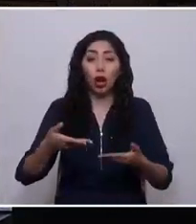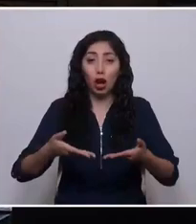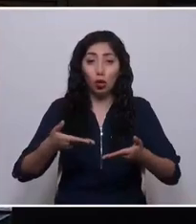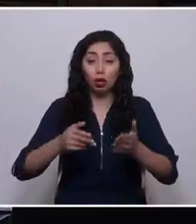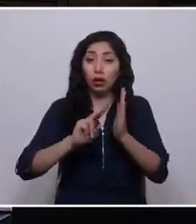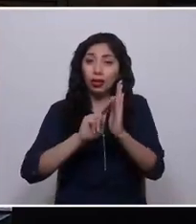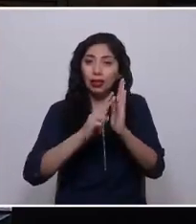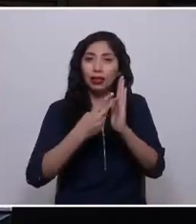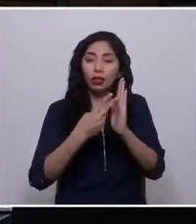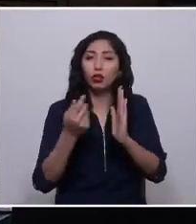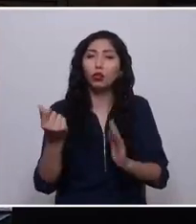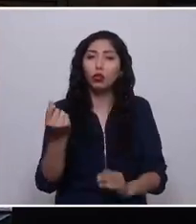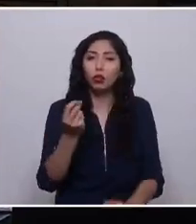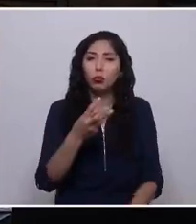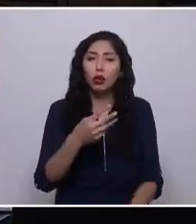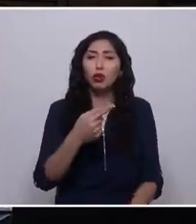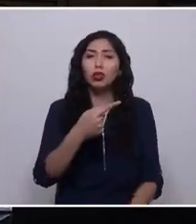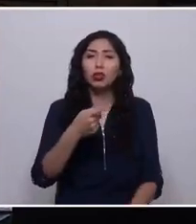indicación número